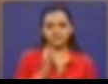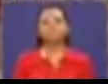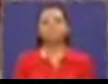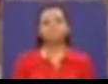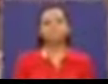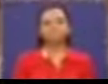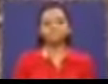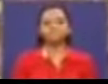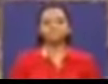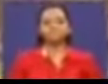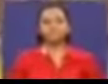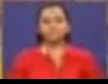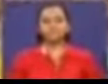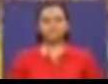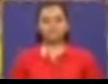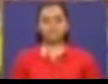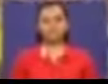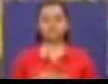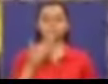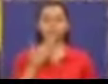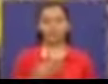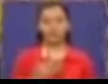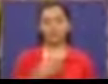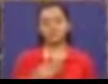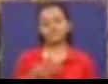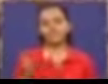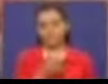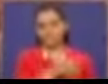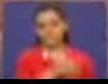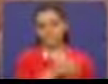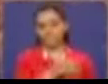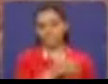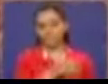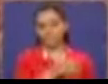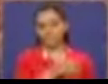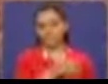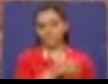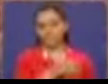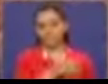jamás. Bueno, y como les decía, ¿no? Son tan caretucos que lo que se opone